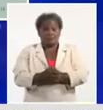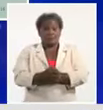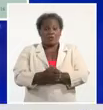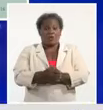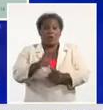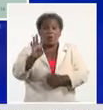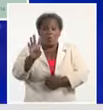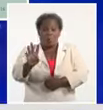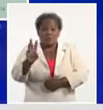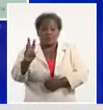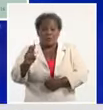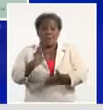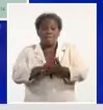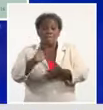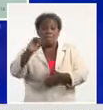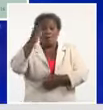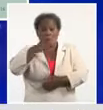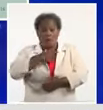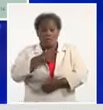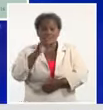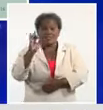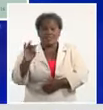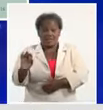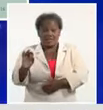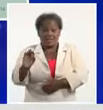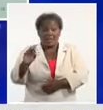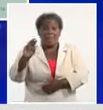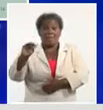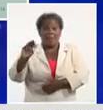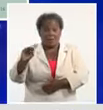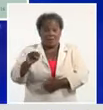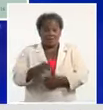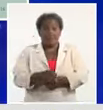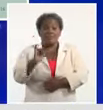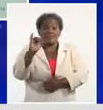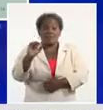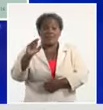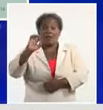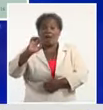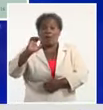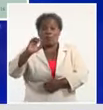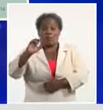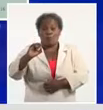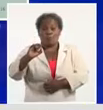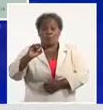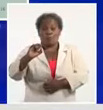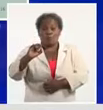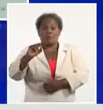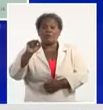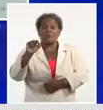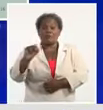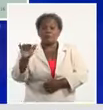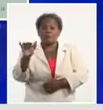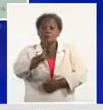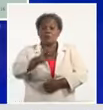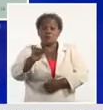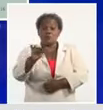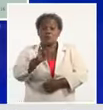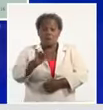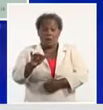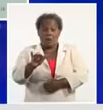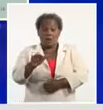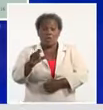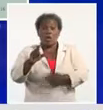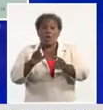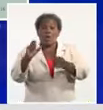Moa, 7 en Mayarí, 6 en Cacocún, y se diagnostican casos también en Cueto,